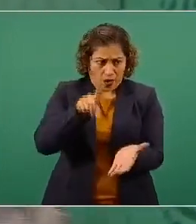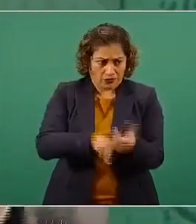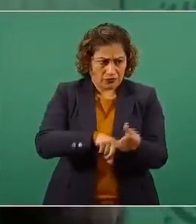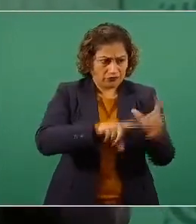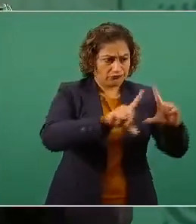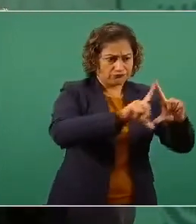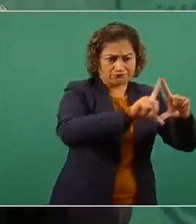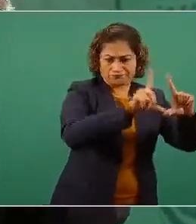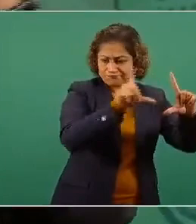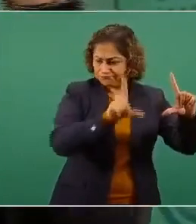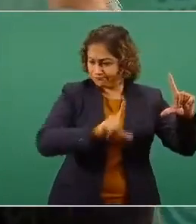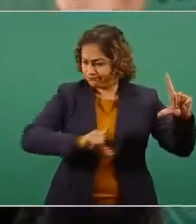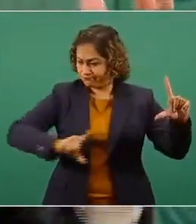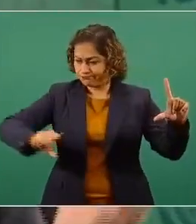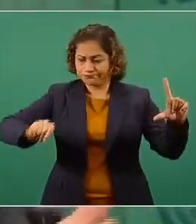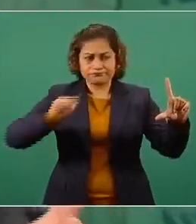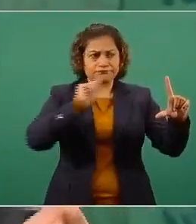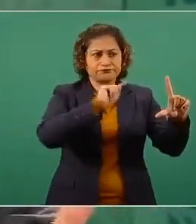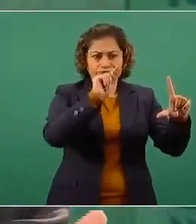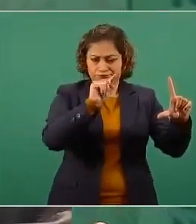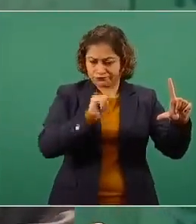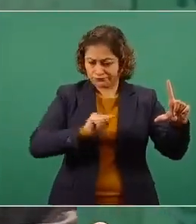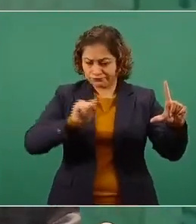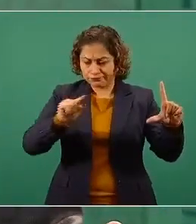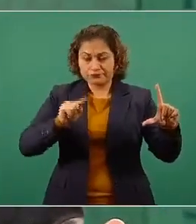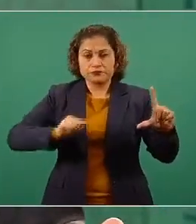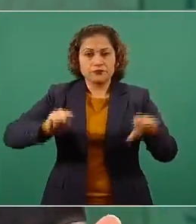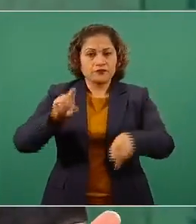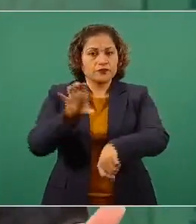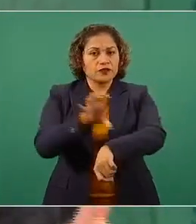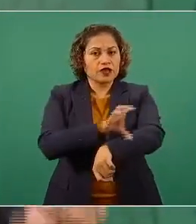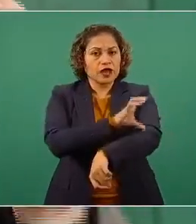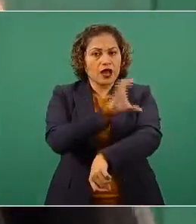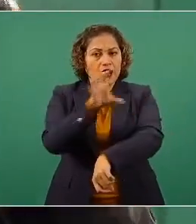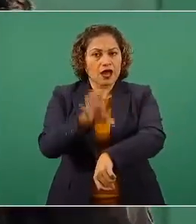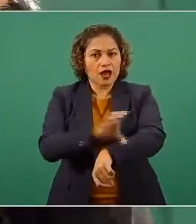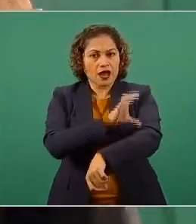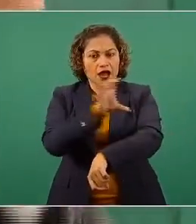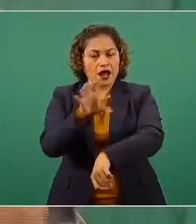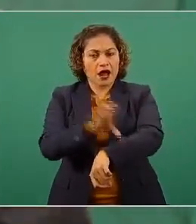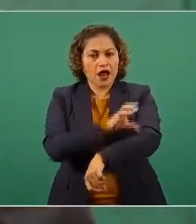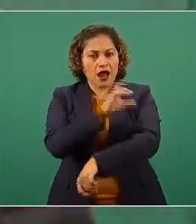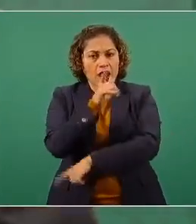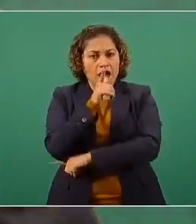un sistema eléctrico